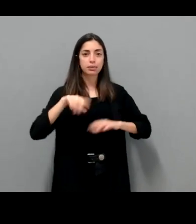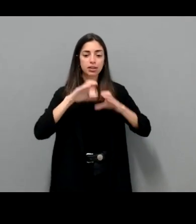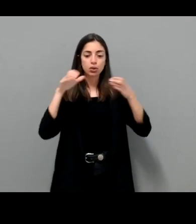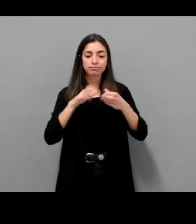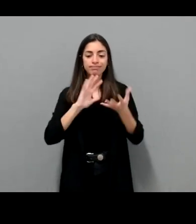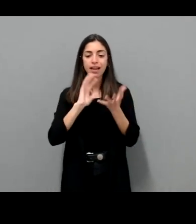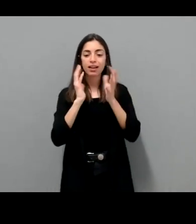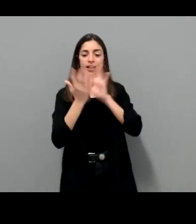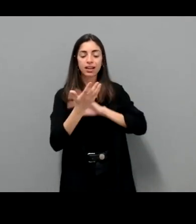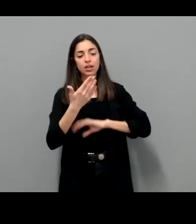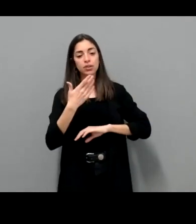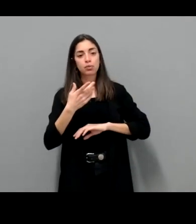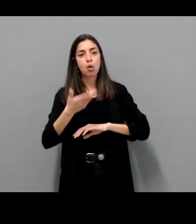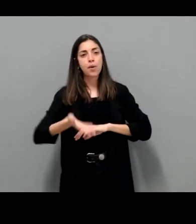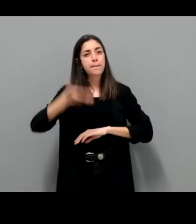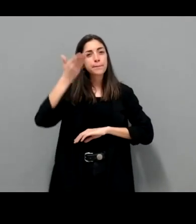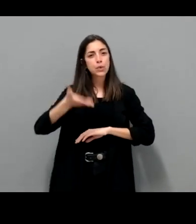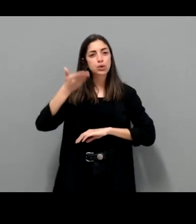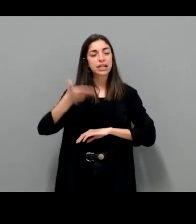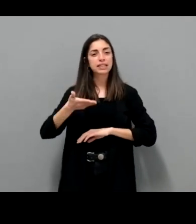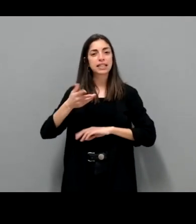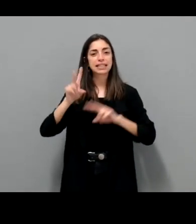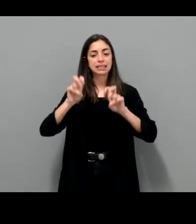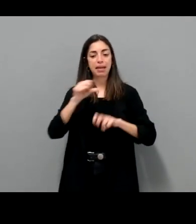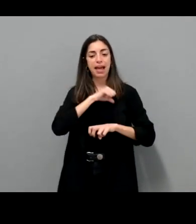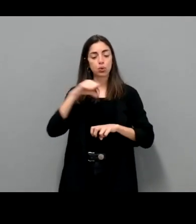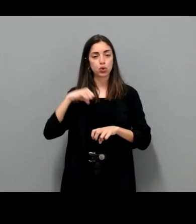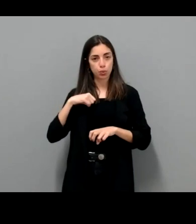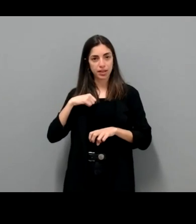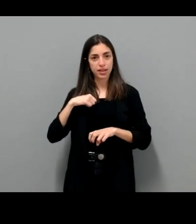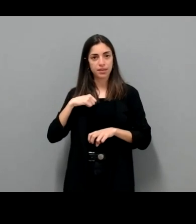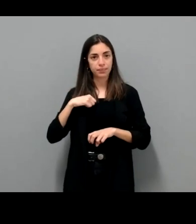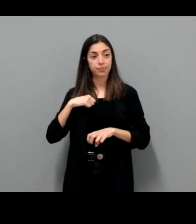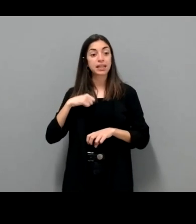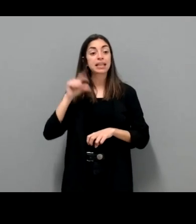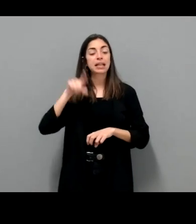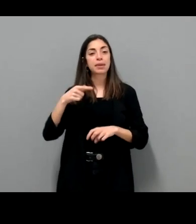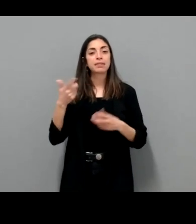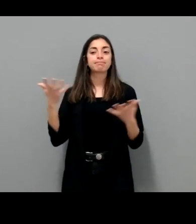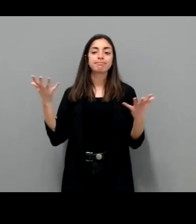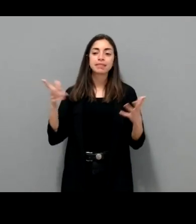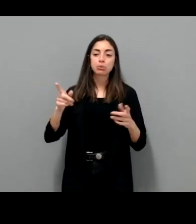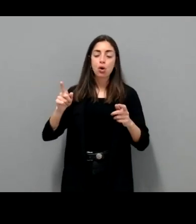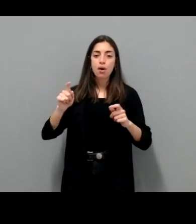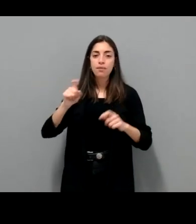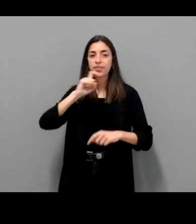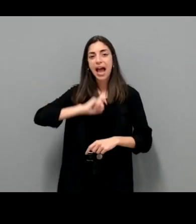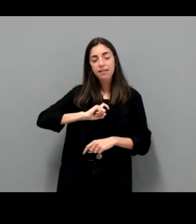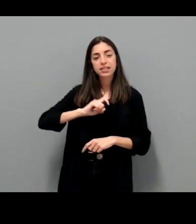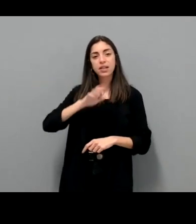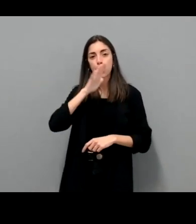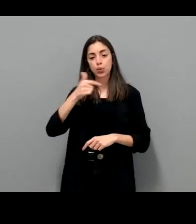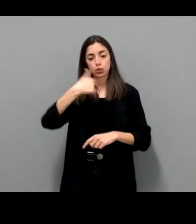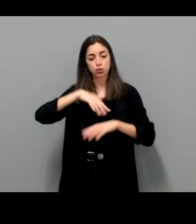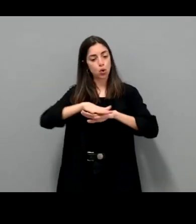plena ciudadanía. Y también la toma de conciencia nos alerta de cuestiones que como Estado debemos resolver y